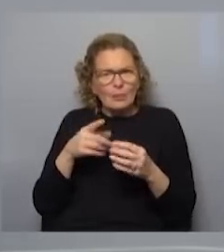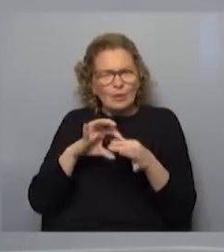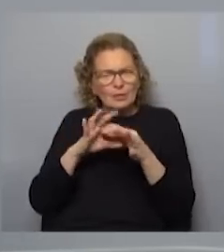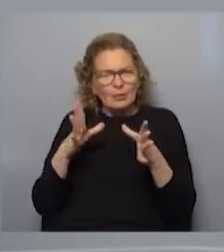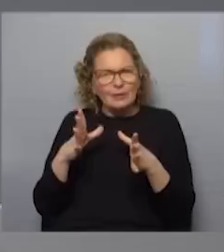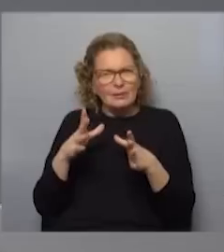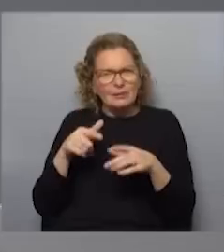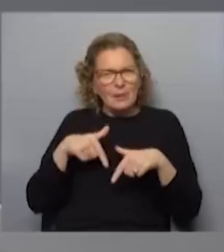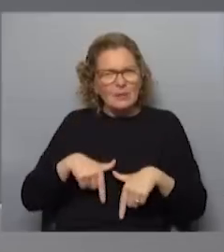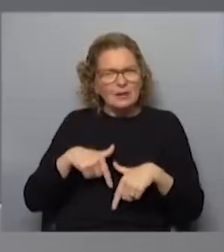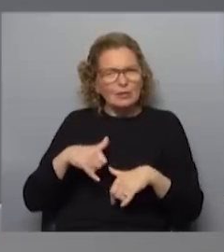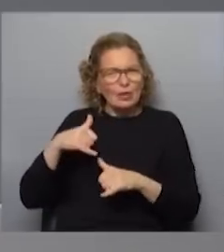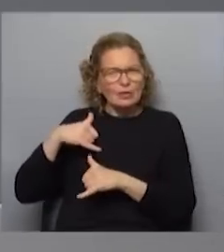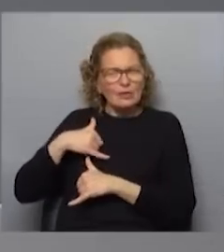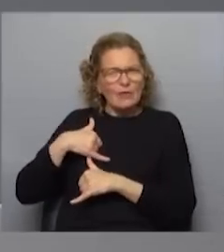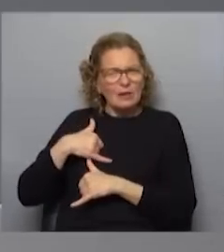democrático